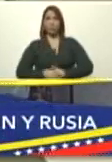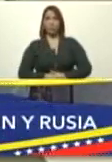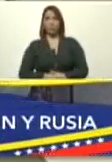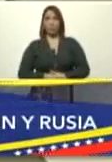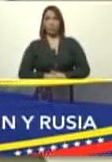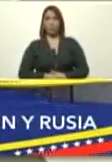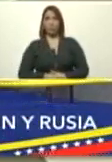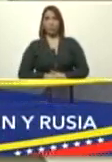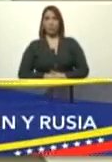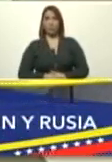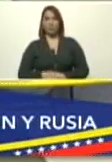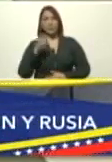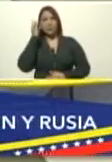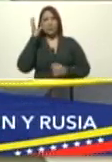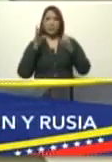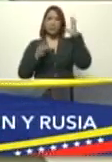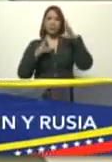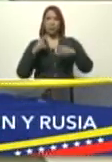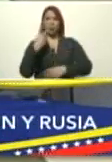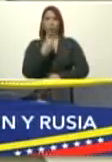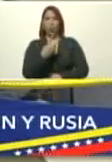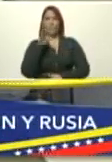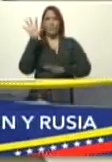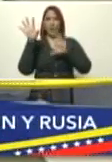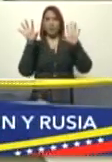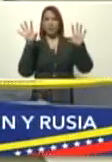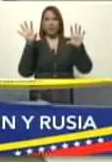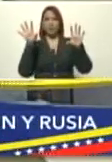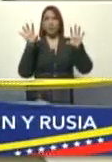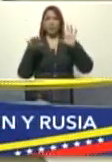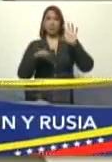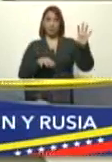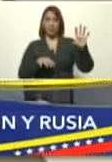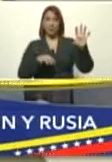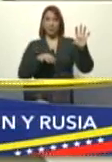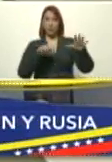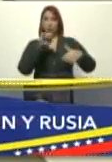y surgieron dos nuevas repúblicas, la República de Osetia del Sur,